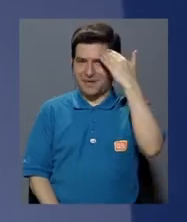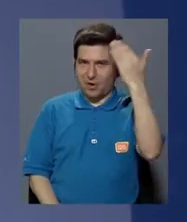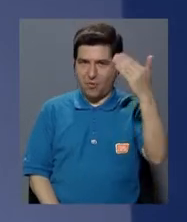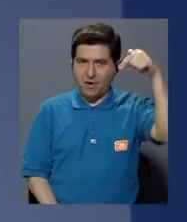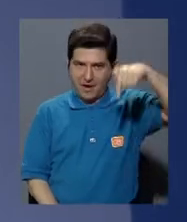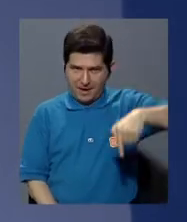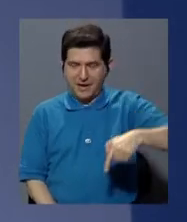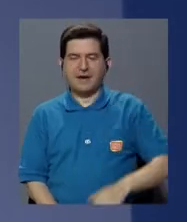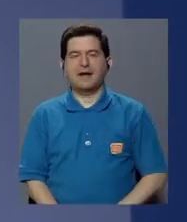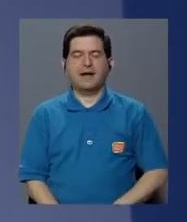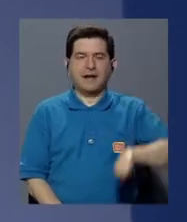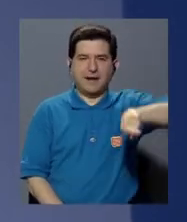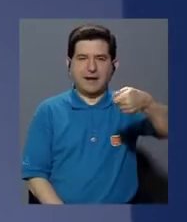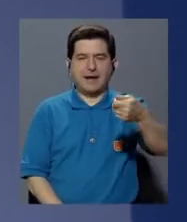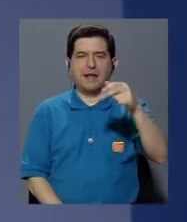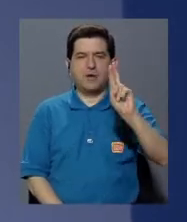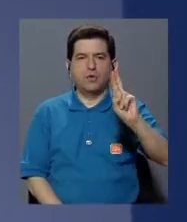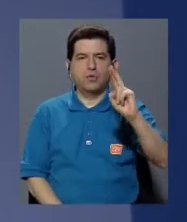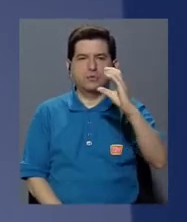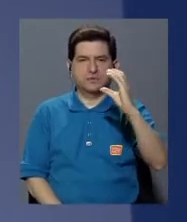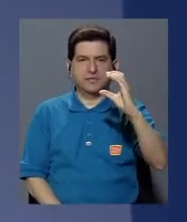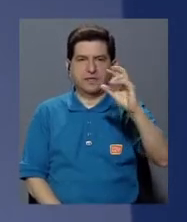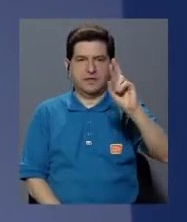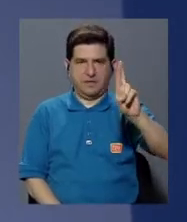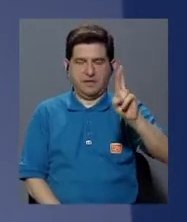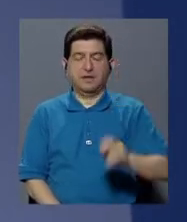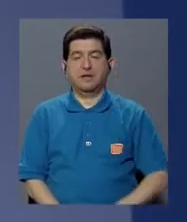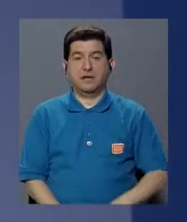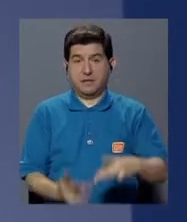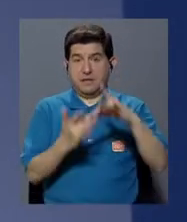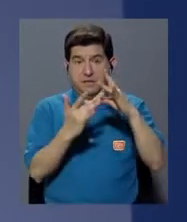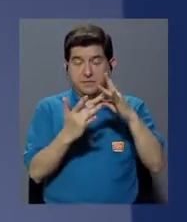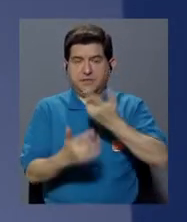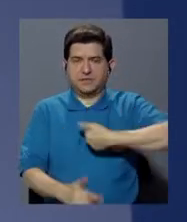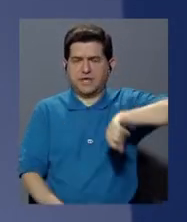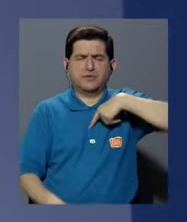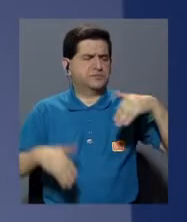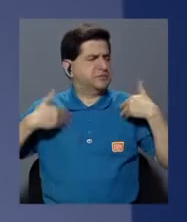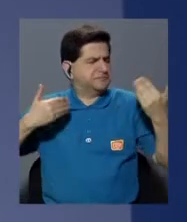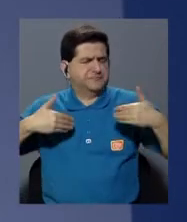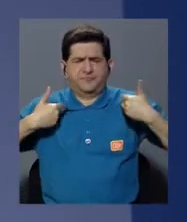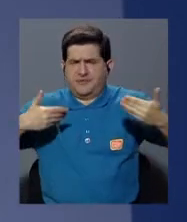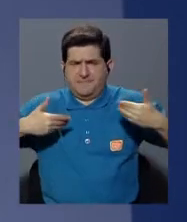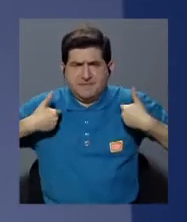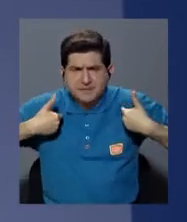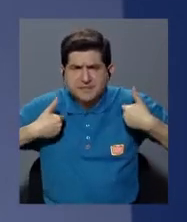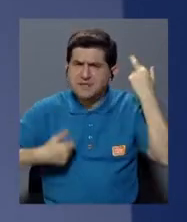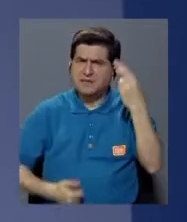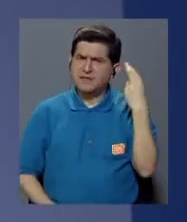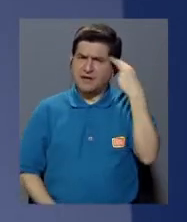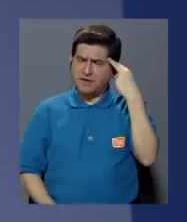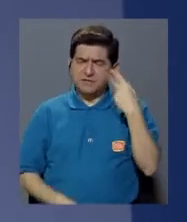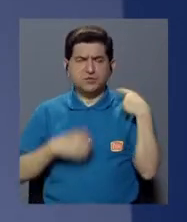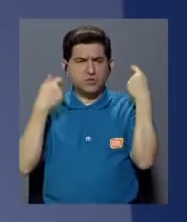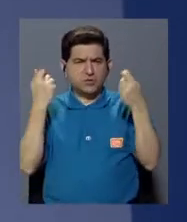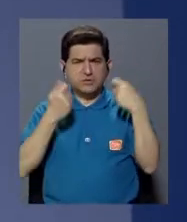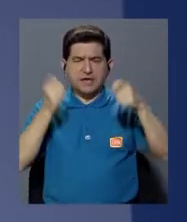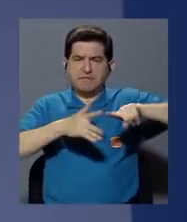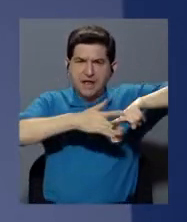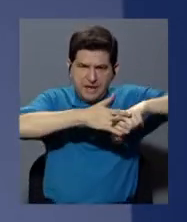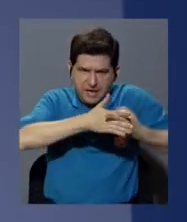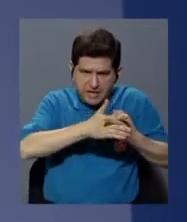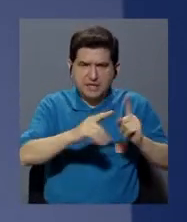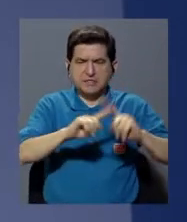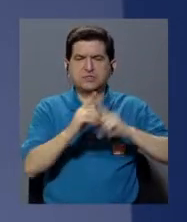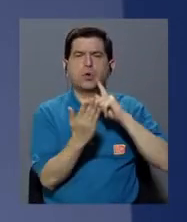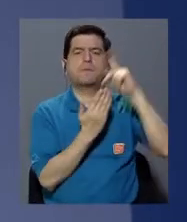Hola, estamos en los estudios del canal Universidad de Costa Rica y sobre todo estamos muy felices porque celebramos el inicio de